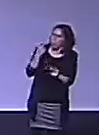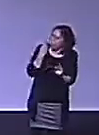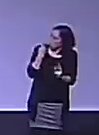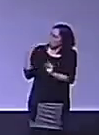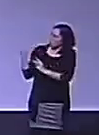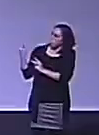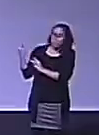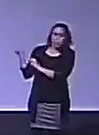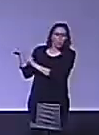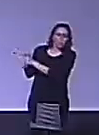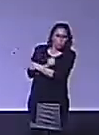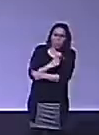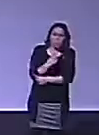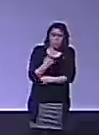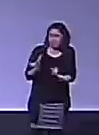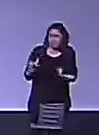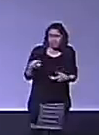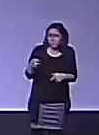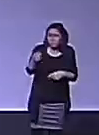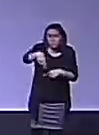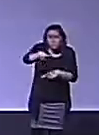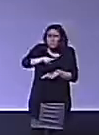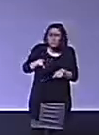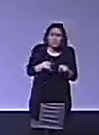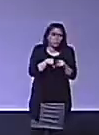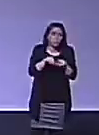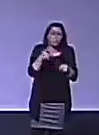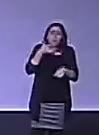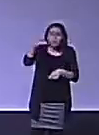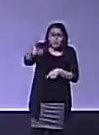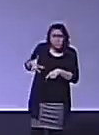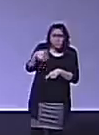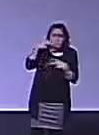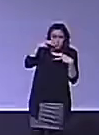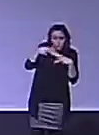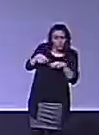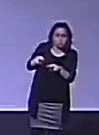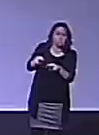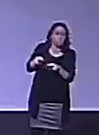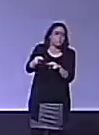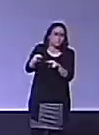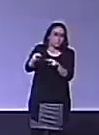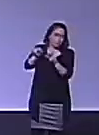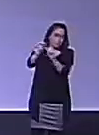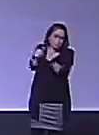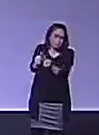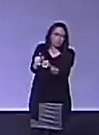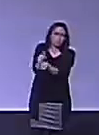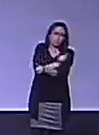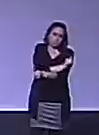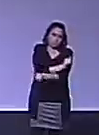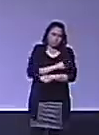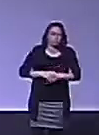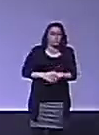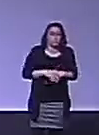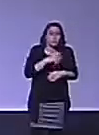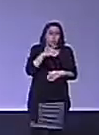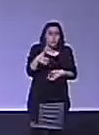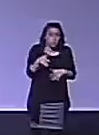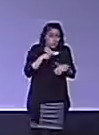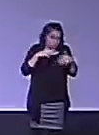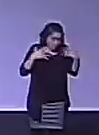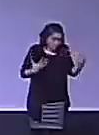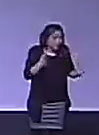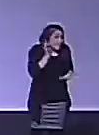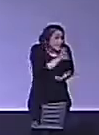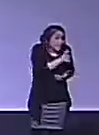zuek zeate ispilu bat. Zeate ispilu bat nun begiratu ba, gaur egun markak hausten dituzten